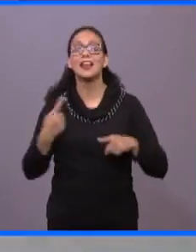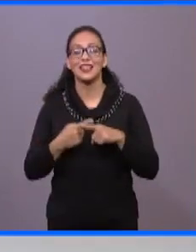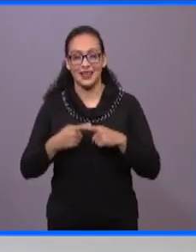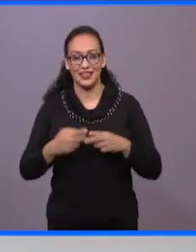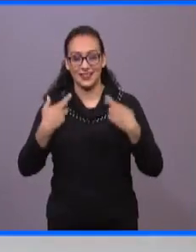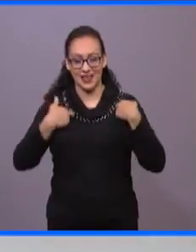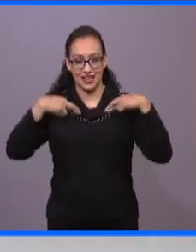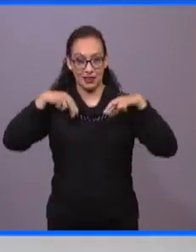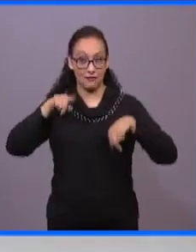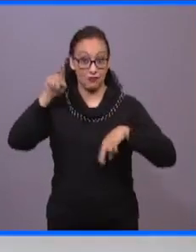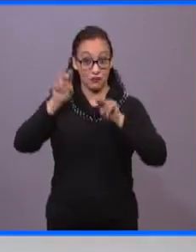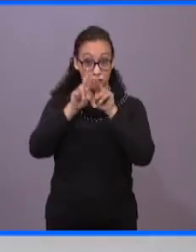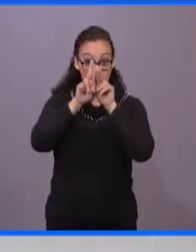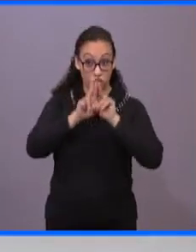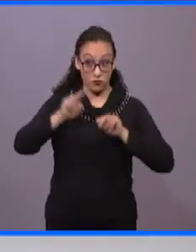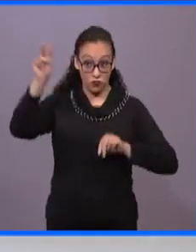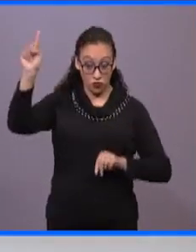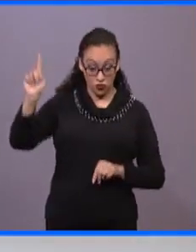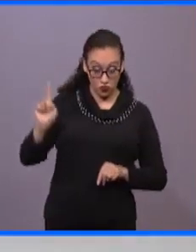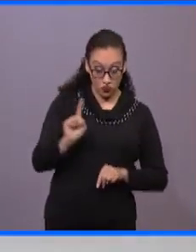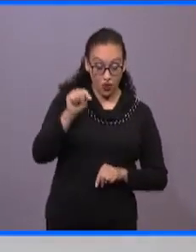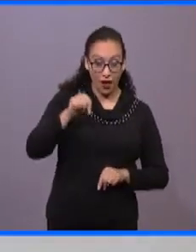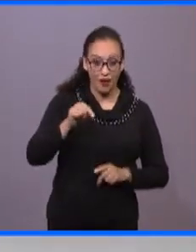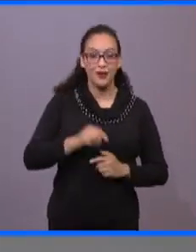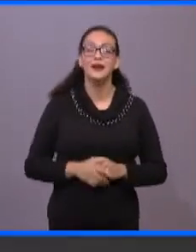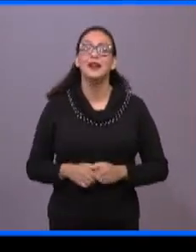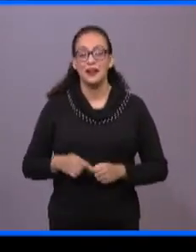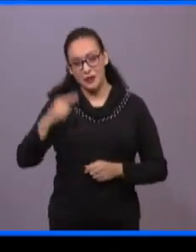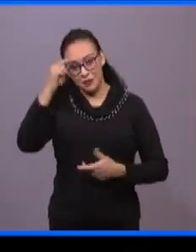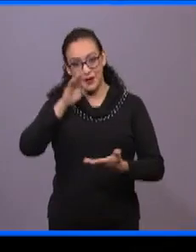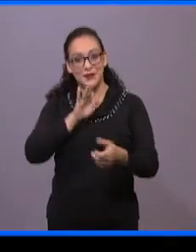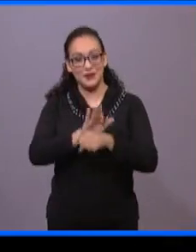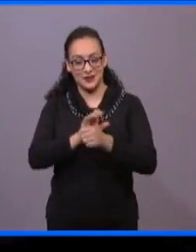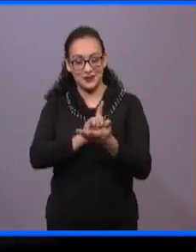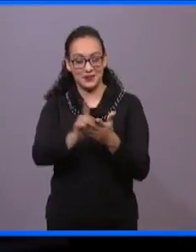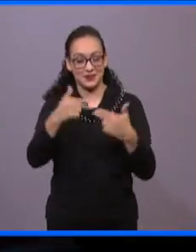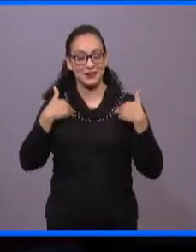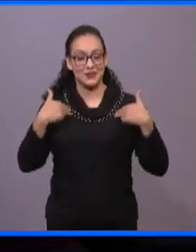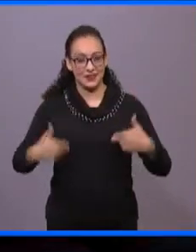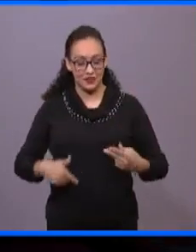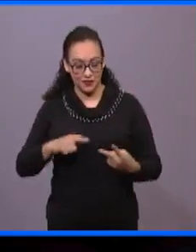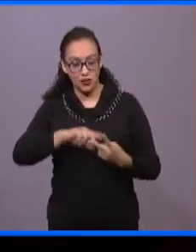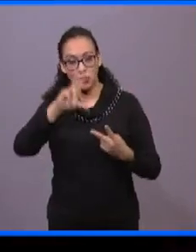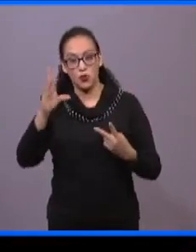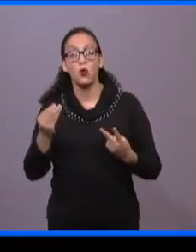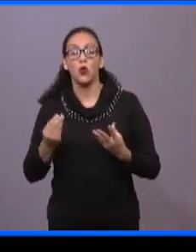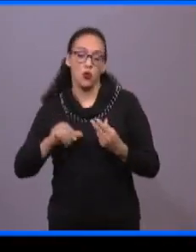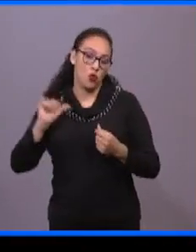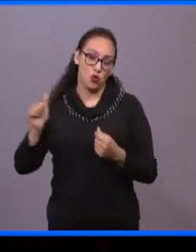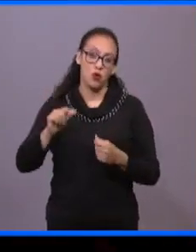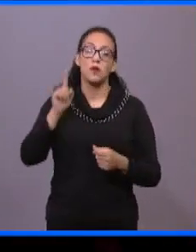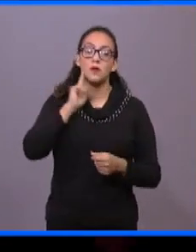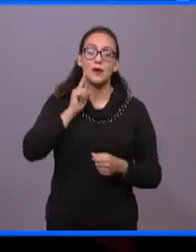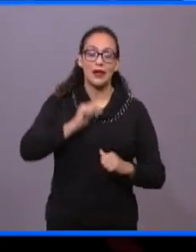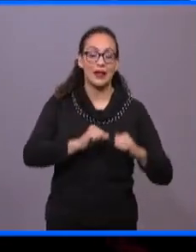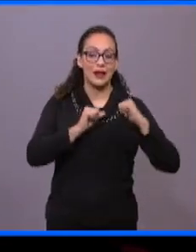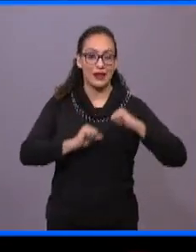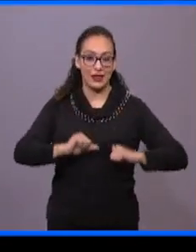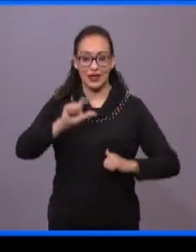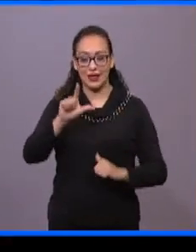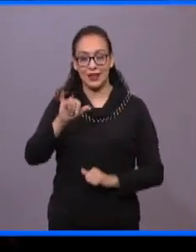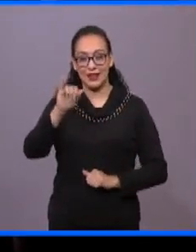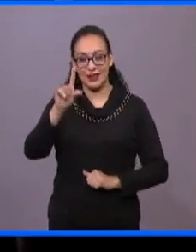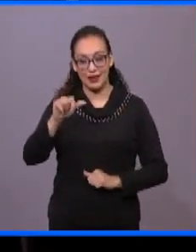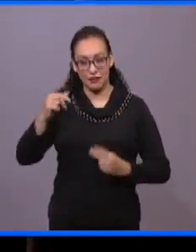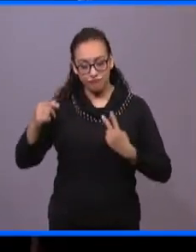en México del Alto Comisionado de las Naciones Unidas para los Derechos Humanos y la consejera Lilia Mónica López Benítez. Para